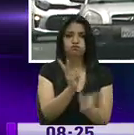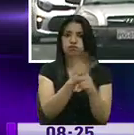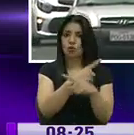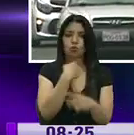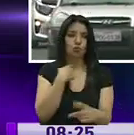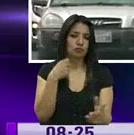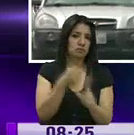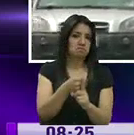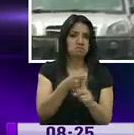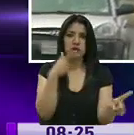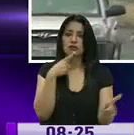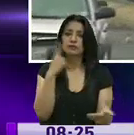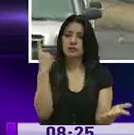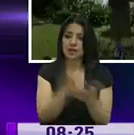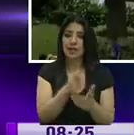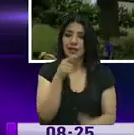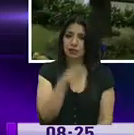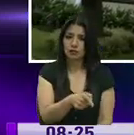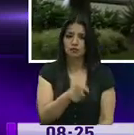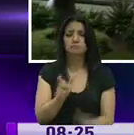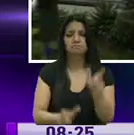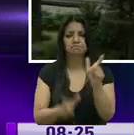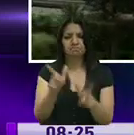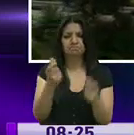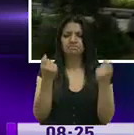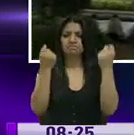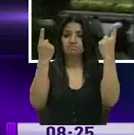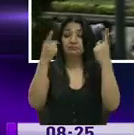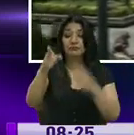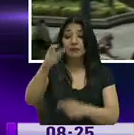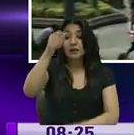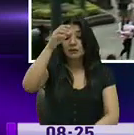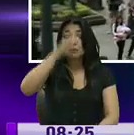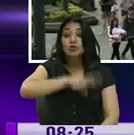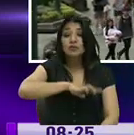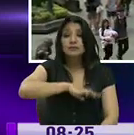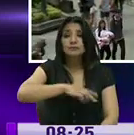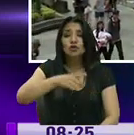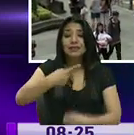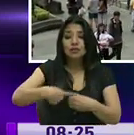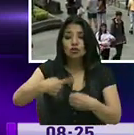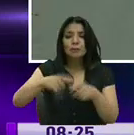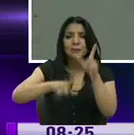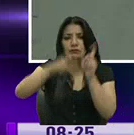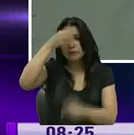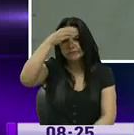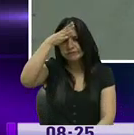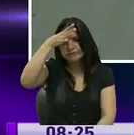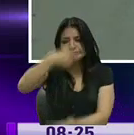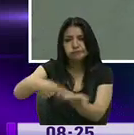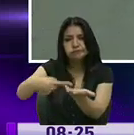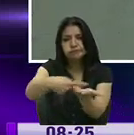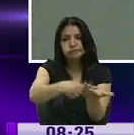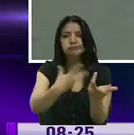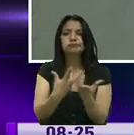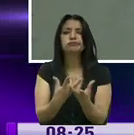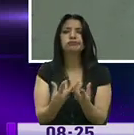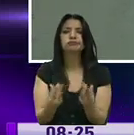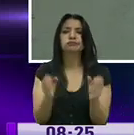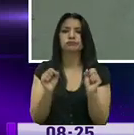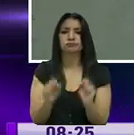que como sabemos que hay personas inteligentes en el municipio y quinto sin duda se sentarán a charlar y encontrar la mejor solución